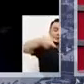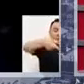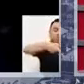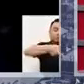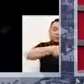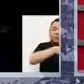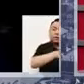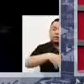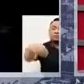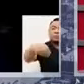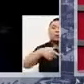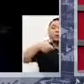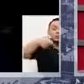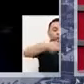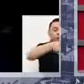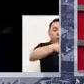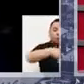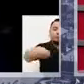ha sido